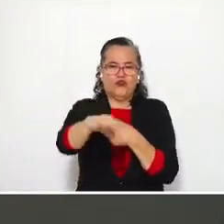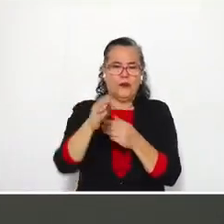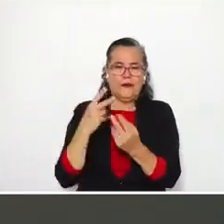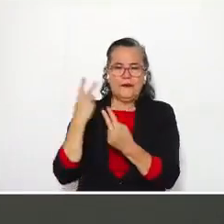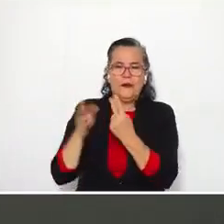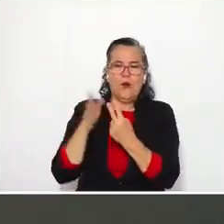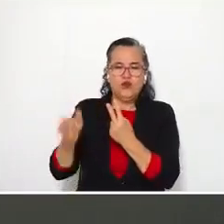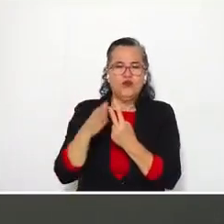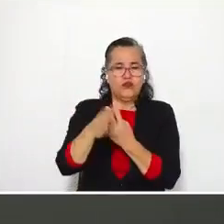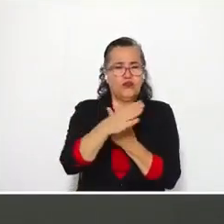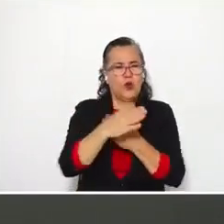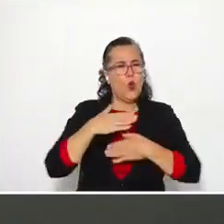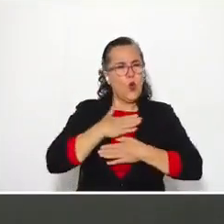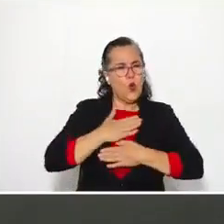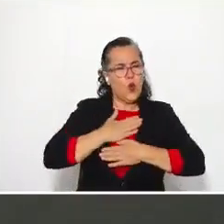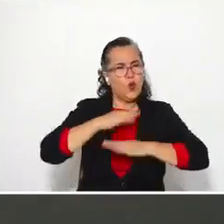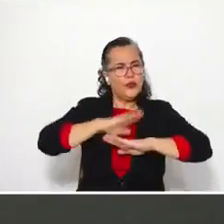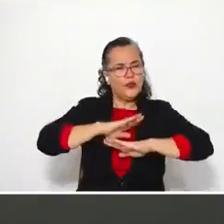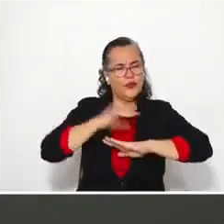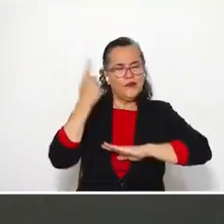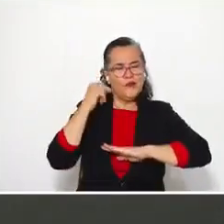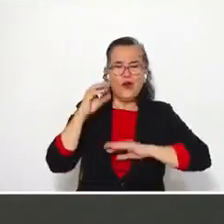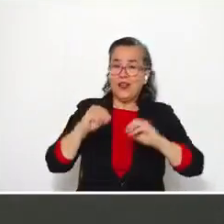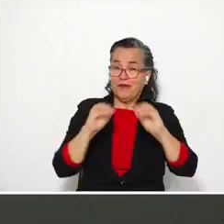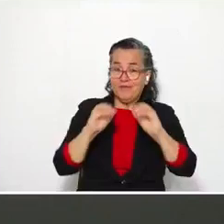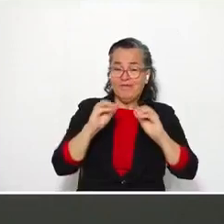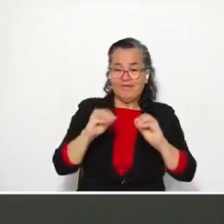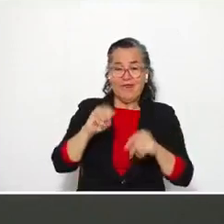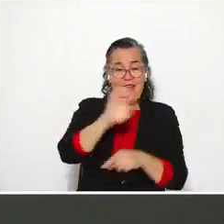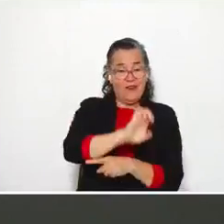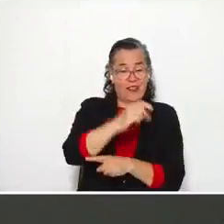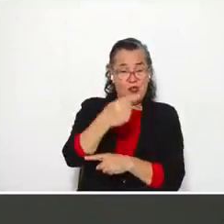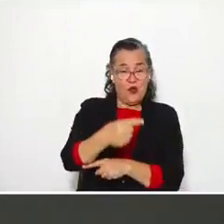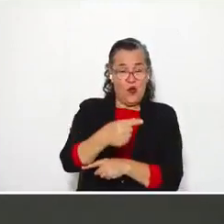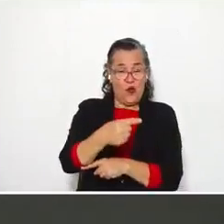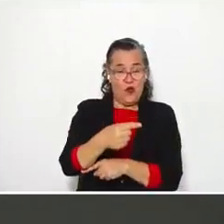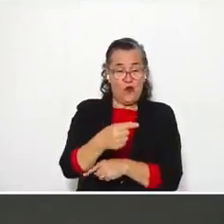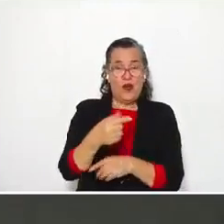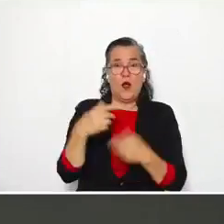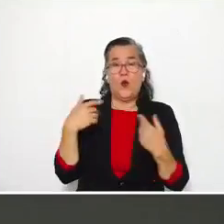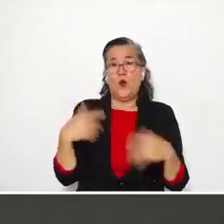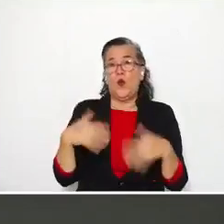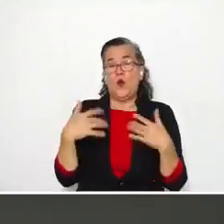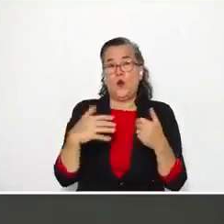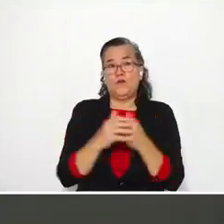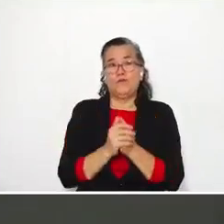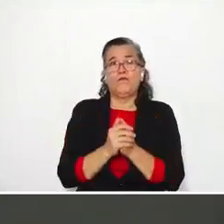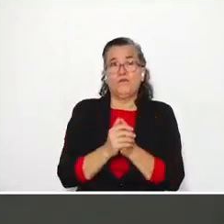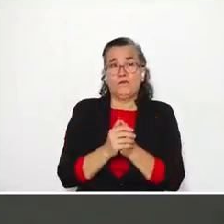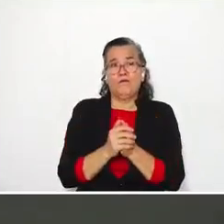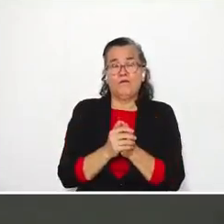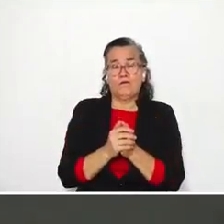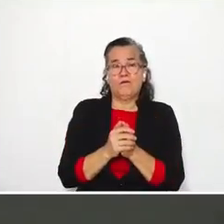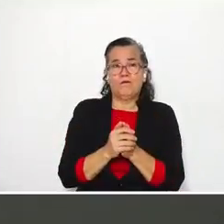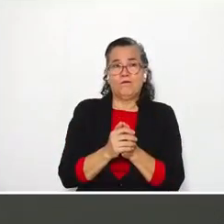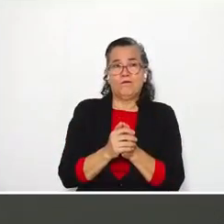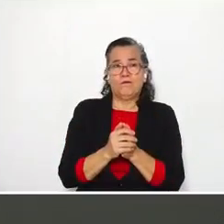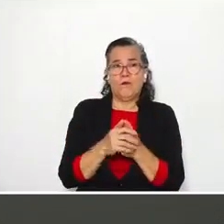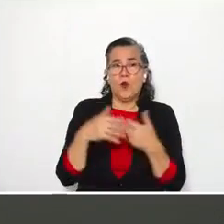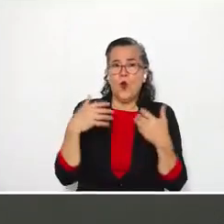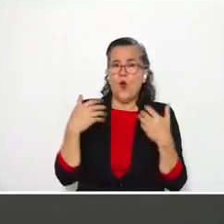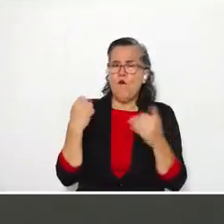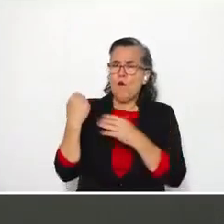sentimos muy complacidos porque la cátedra Enrique Góngora, la cátedra del SINAES, ha